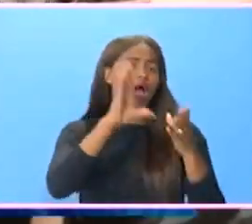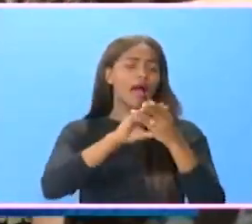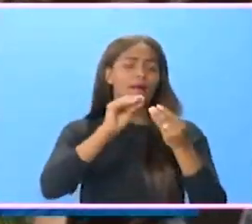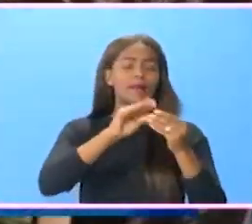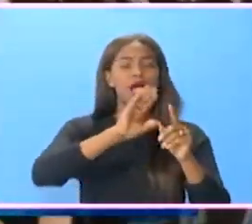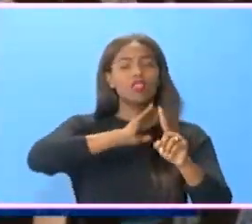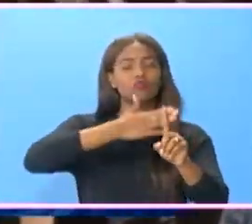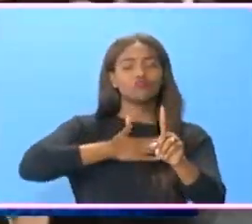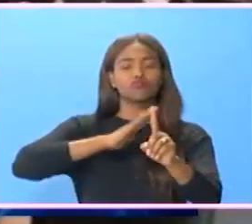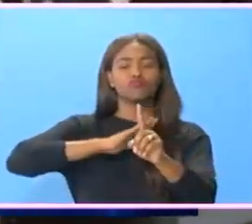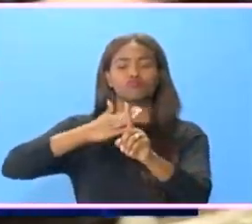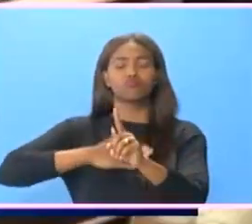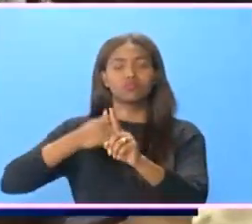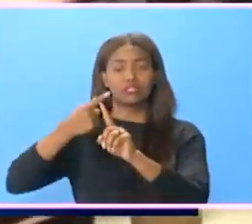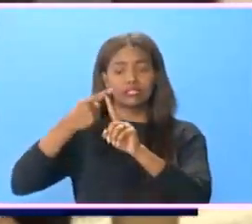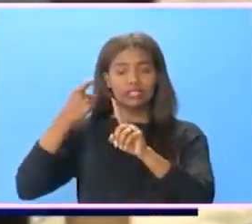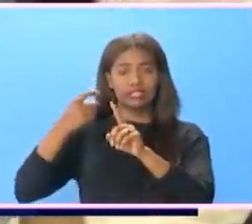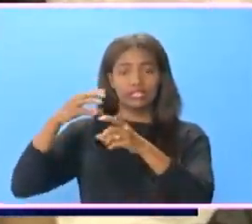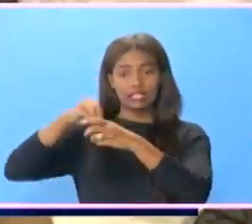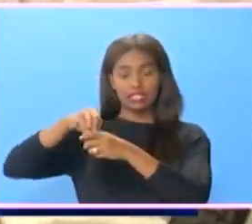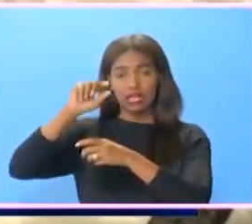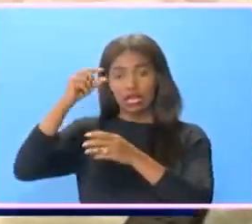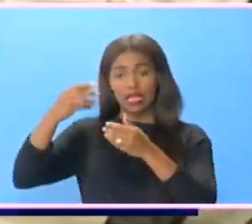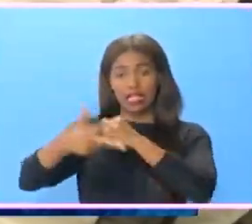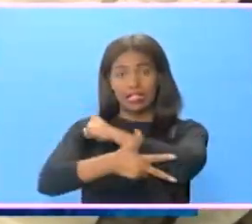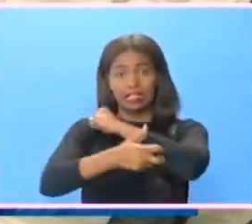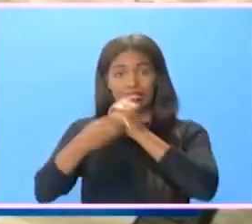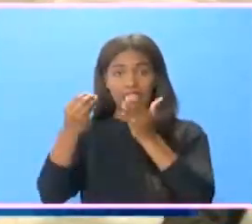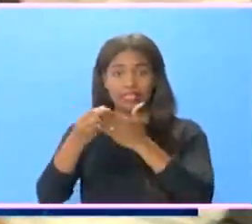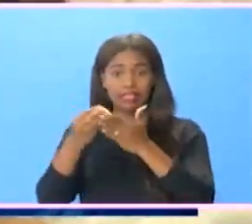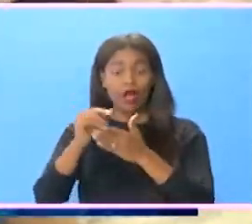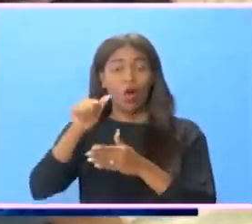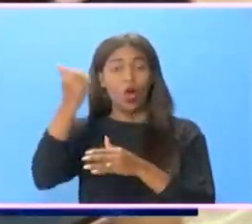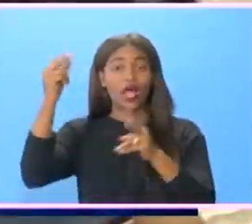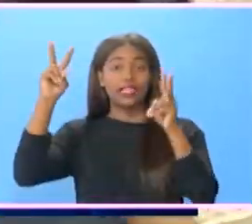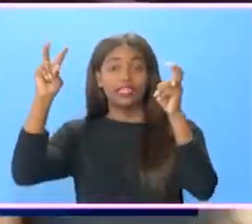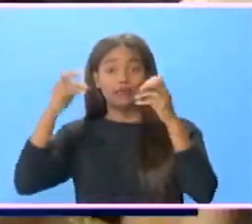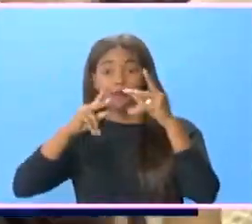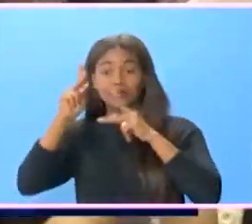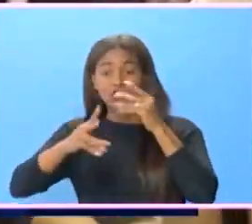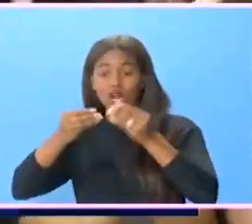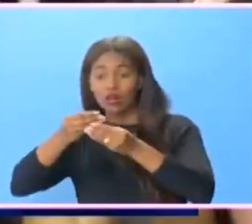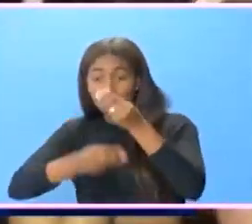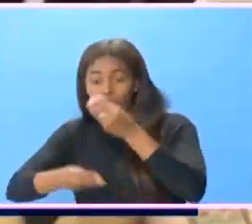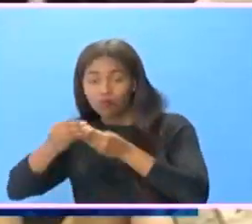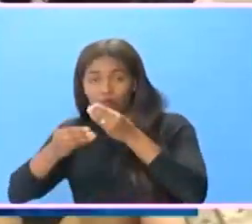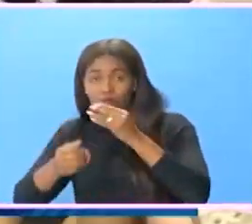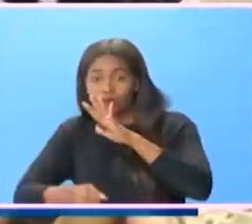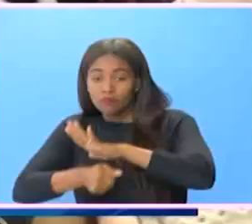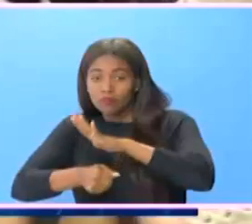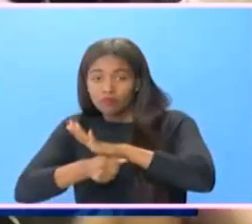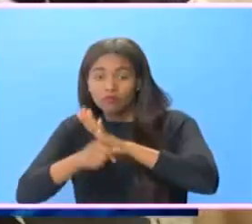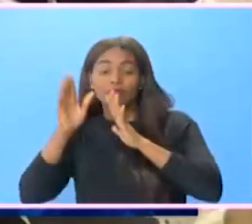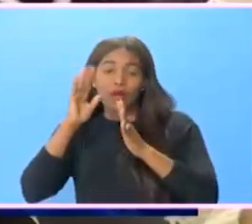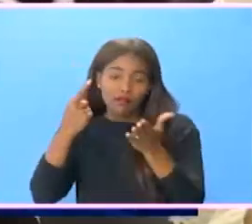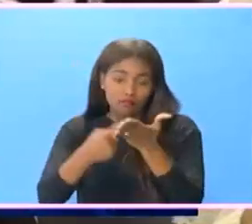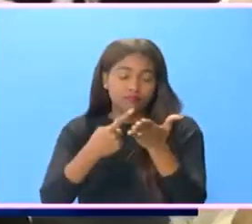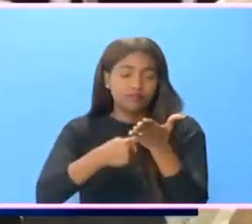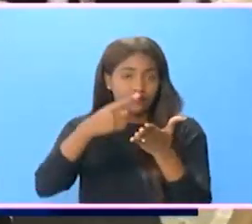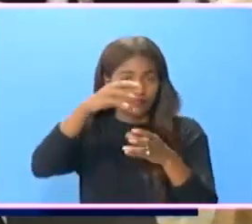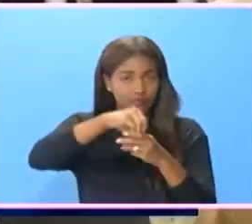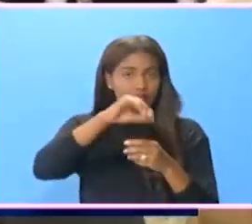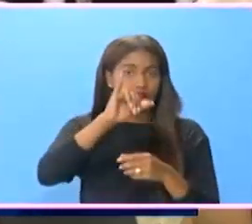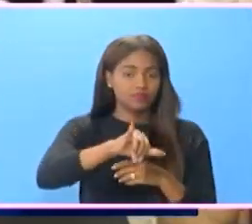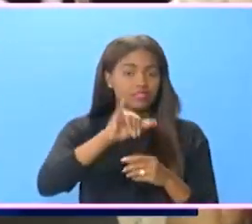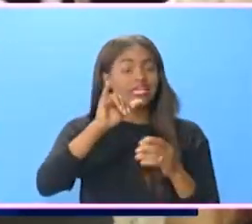bienes que son productos ilícitos. Hay un tema de trata también. La trata se va a tocar dentro de la ley de extinción de dominio. Y